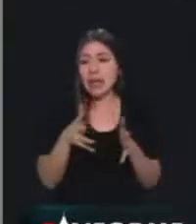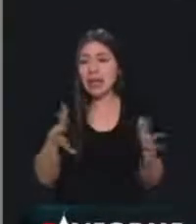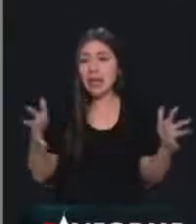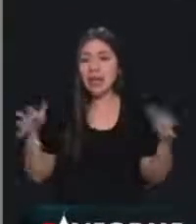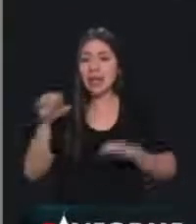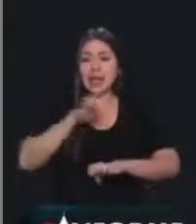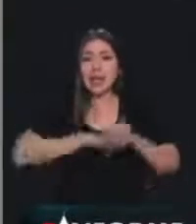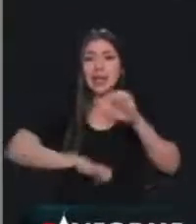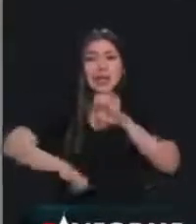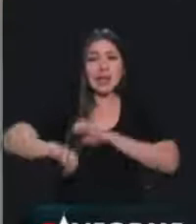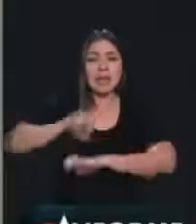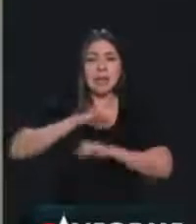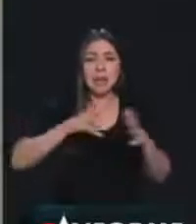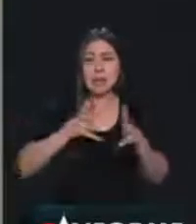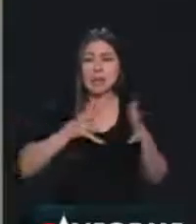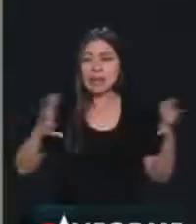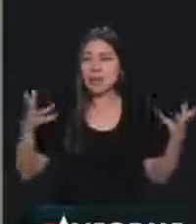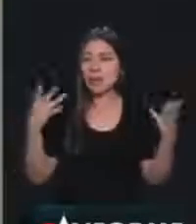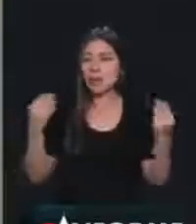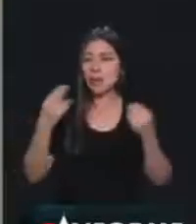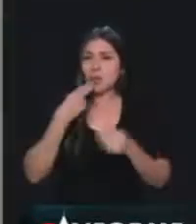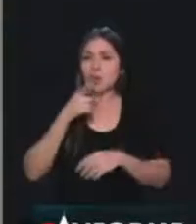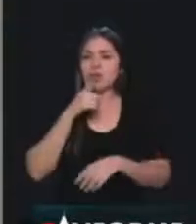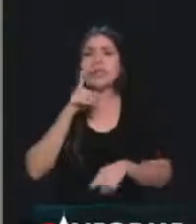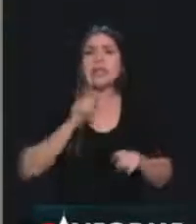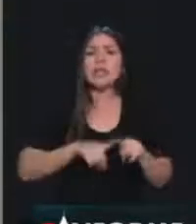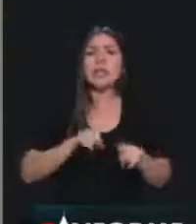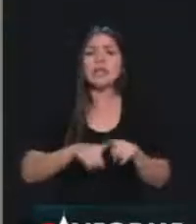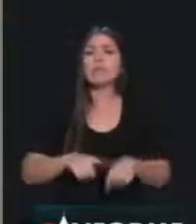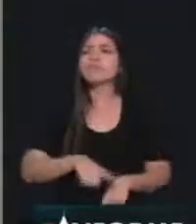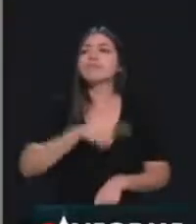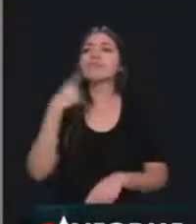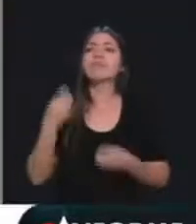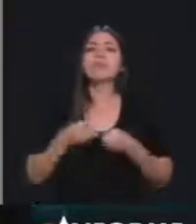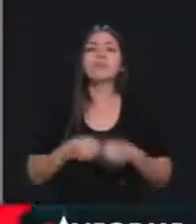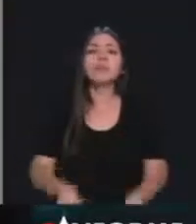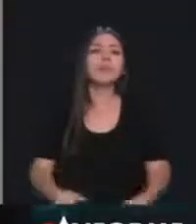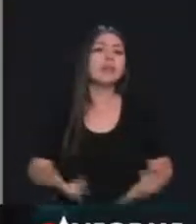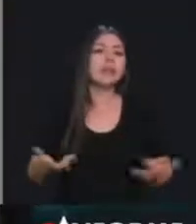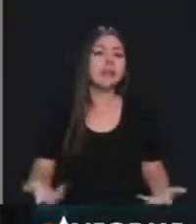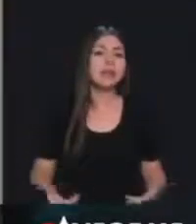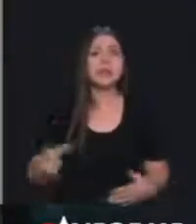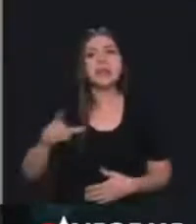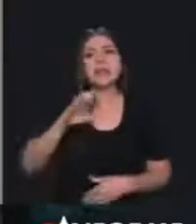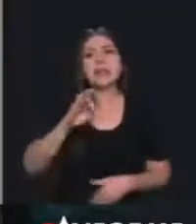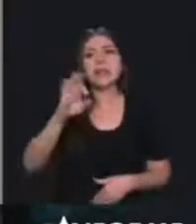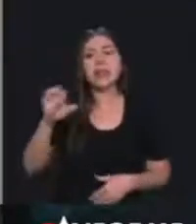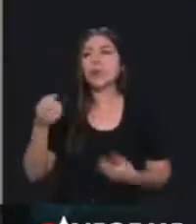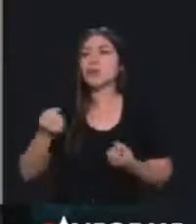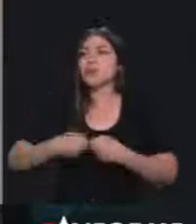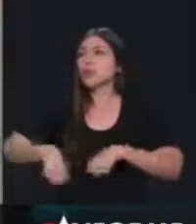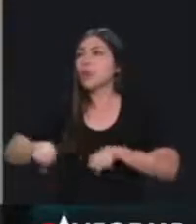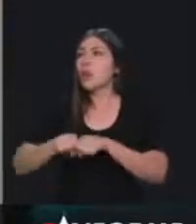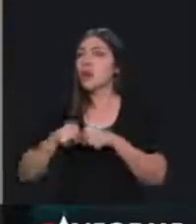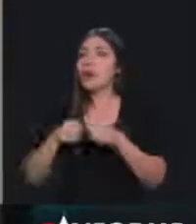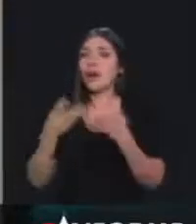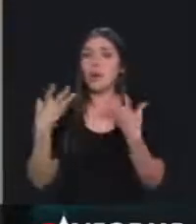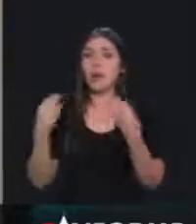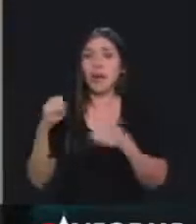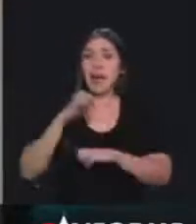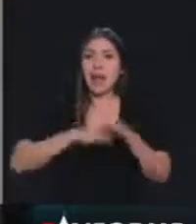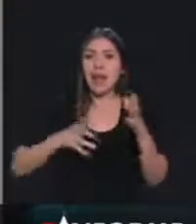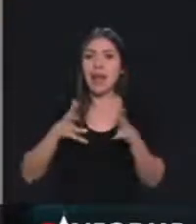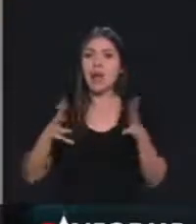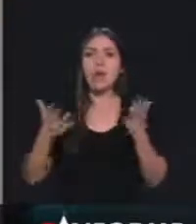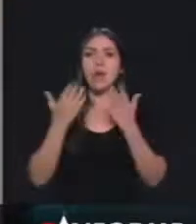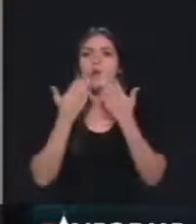gran perdedor? La Comisión Federal de Energía, que ya no tiene estos grandes socios, tiene puros socios chiquitos como nosotros, los de